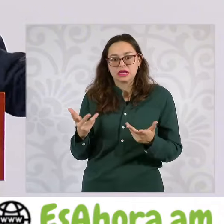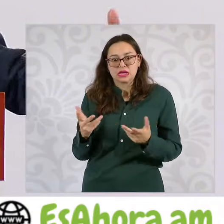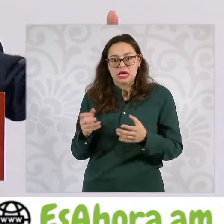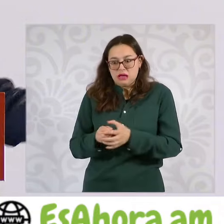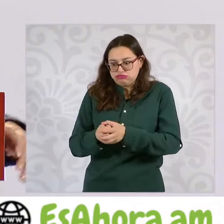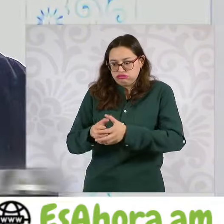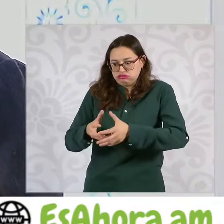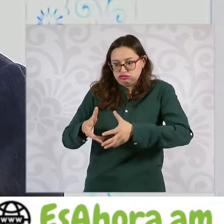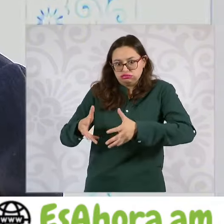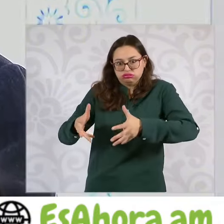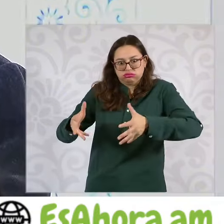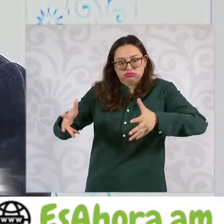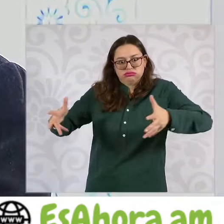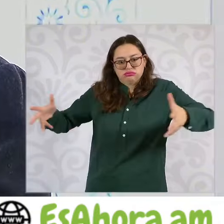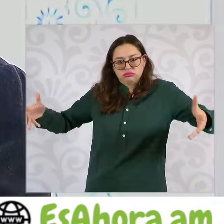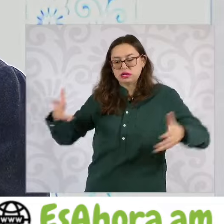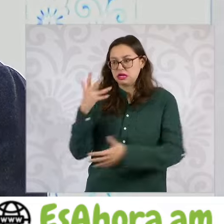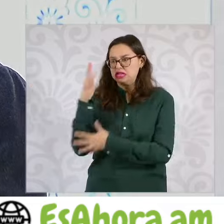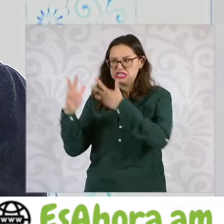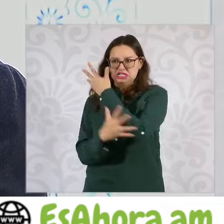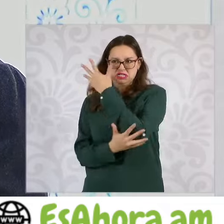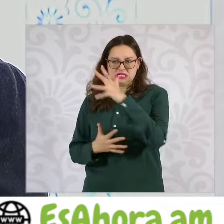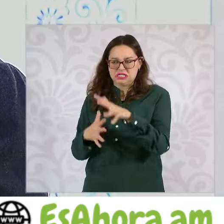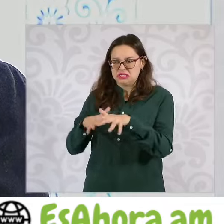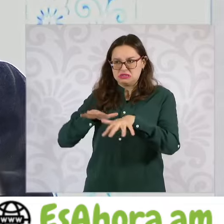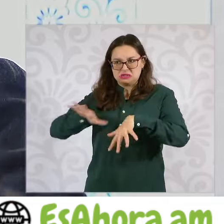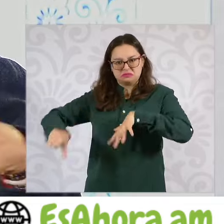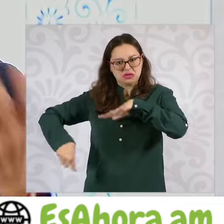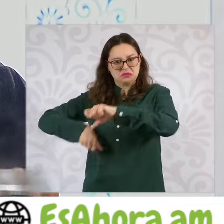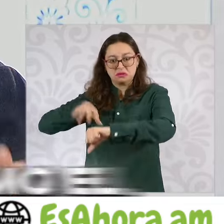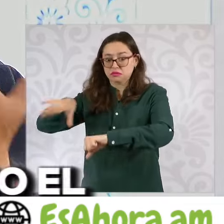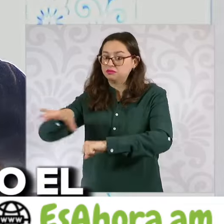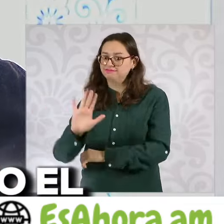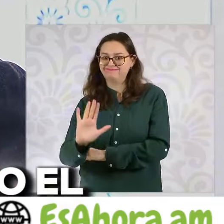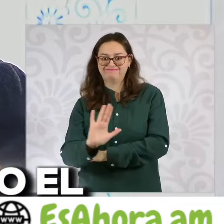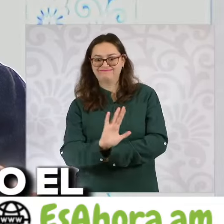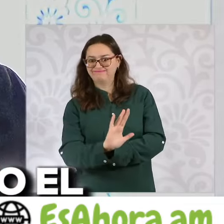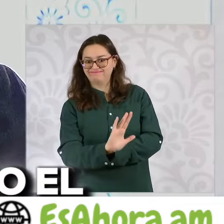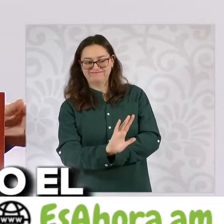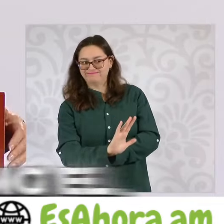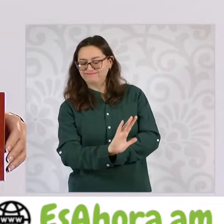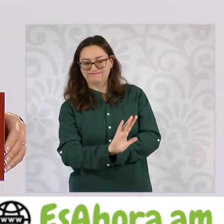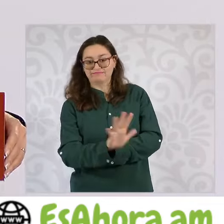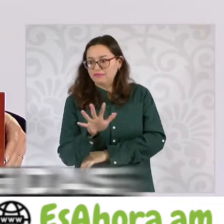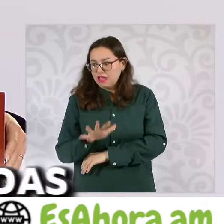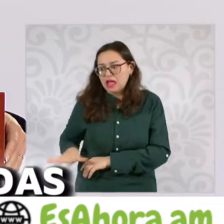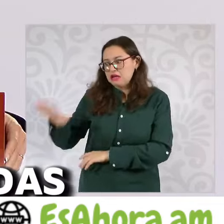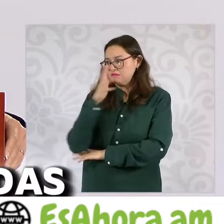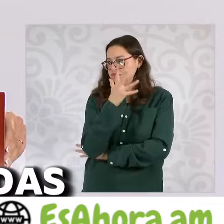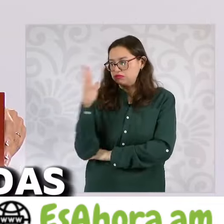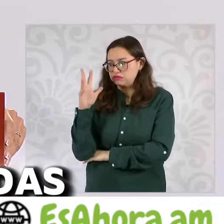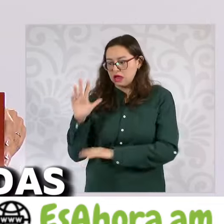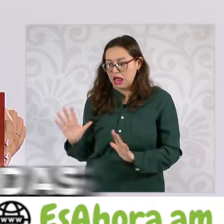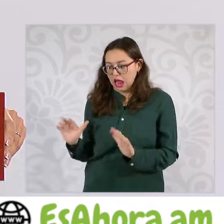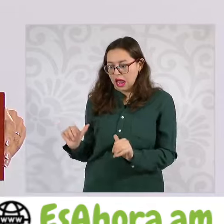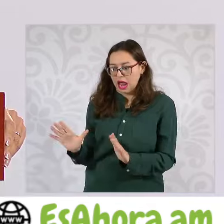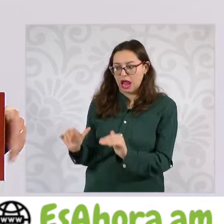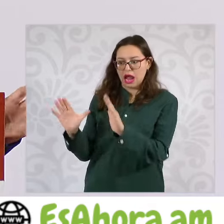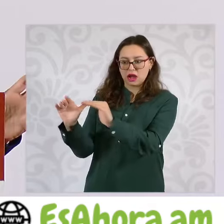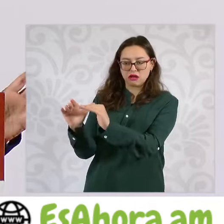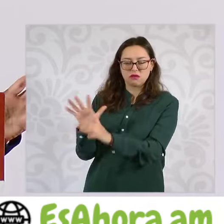empiece a crecer sobre la selva, sino que se proteja tanto la zona arqueológica como el área, las áreas